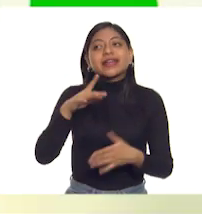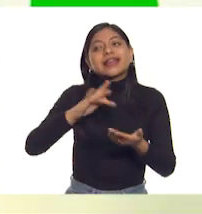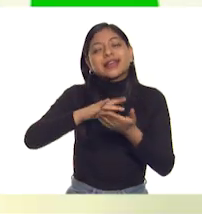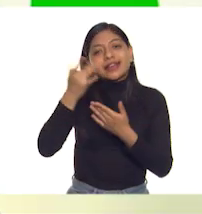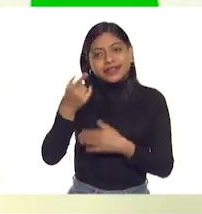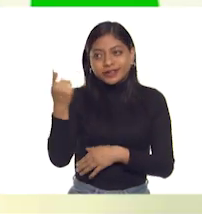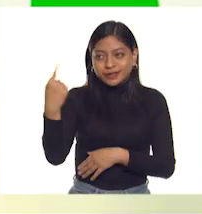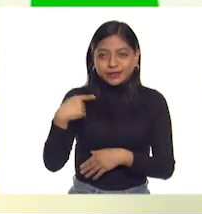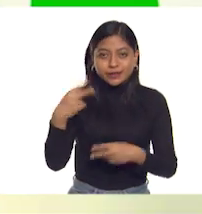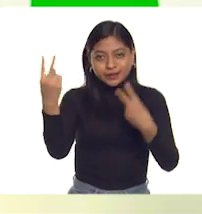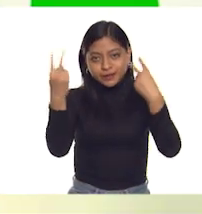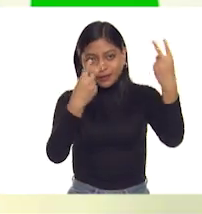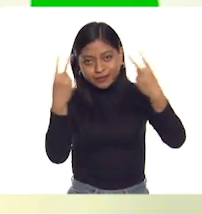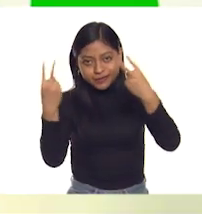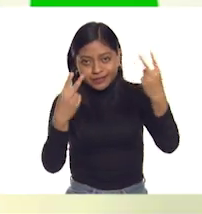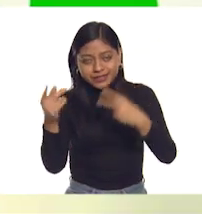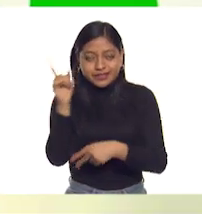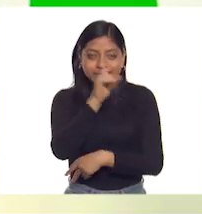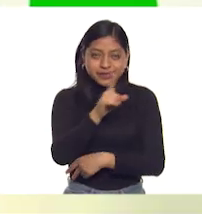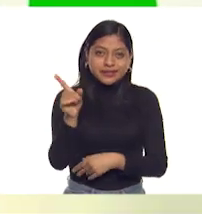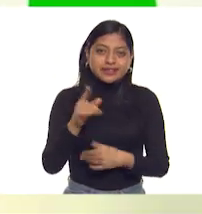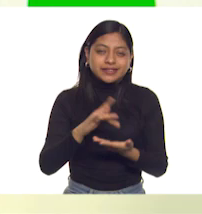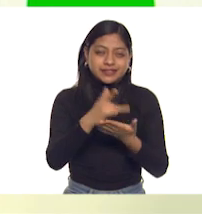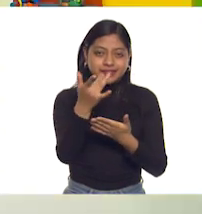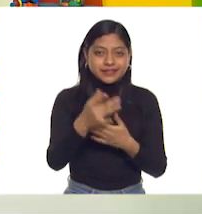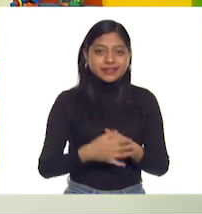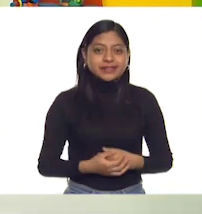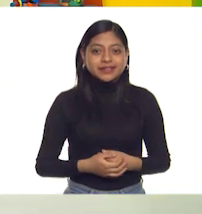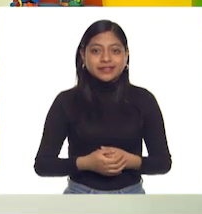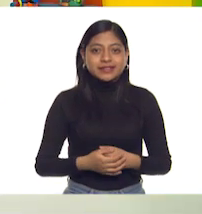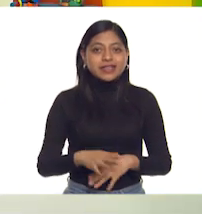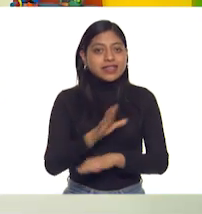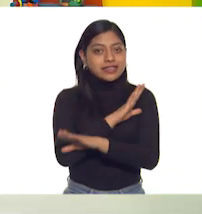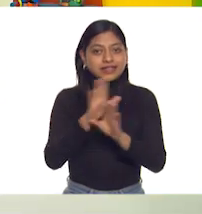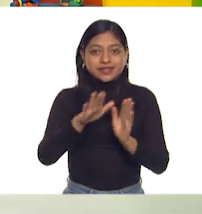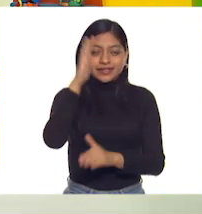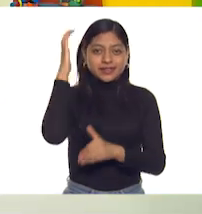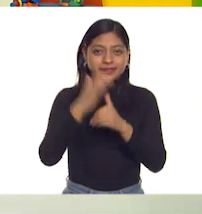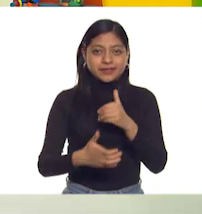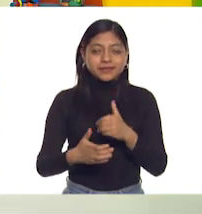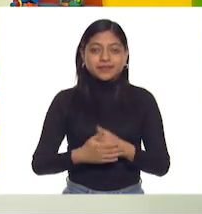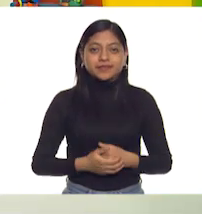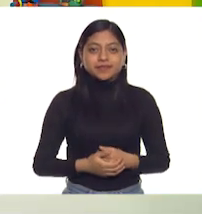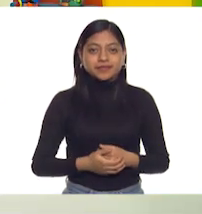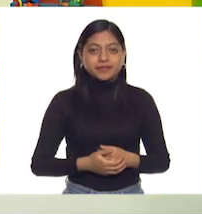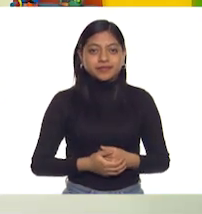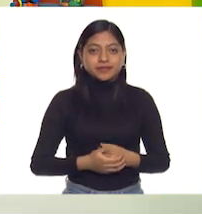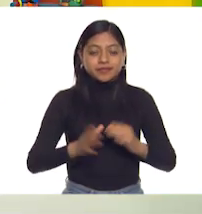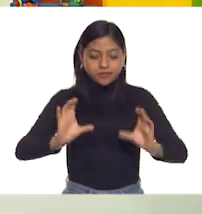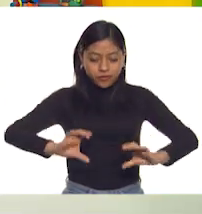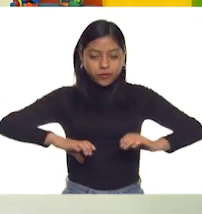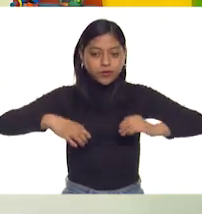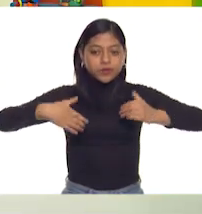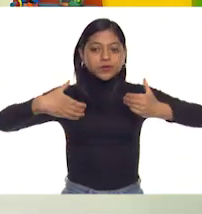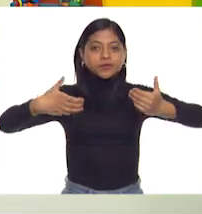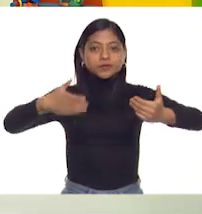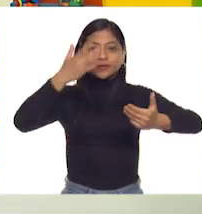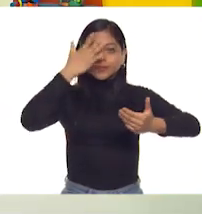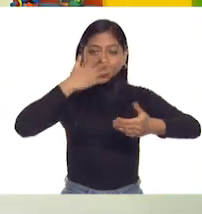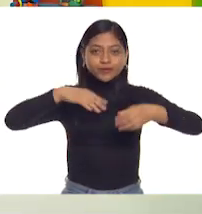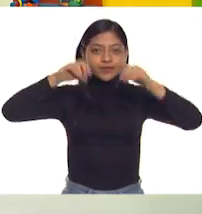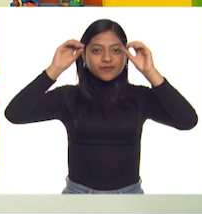disfrutarla junto con las niñas y los niños. ¡Sí! Con esto hemos terminado con Cofre Mágico